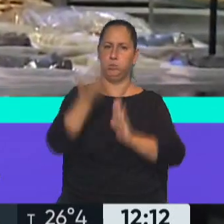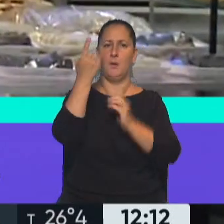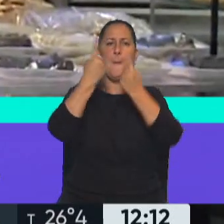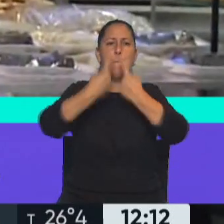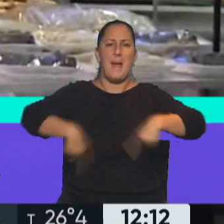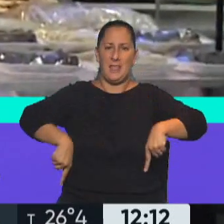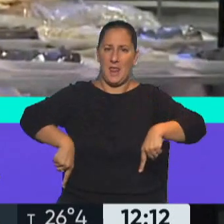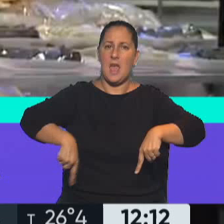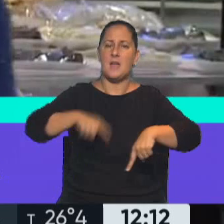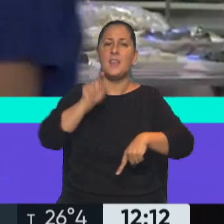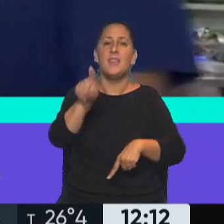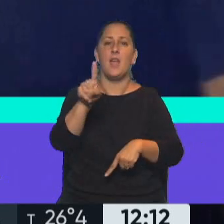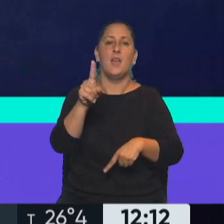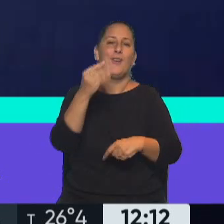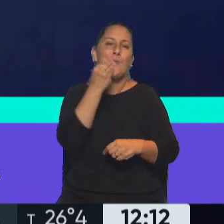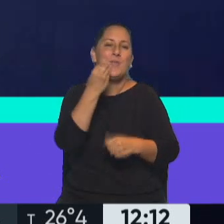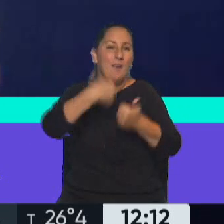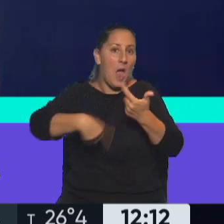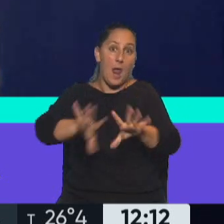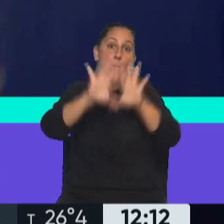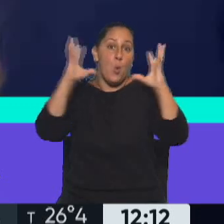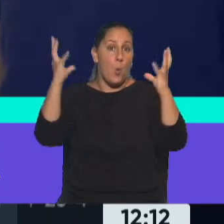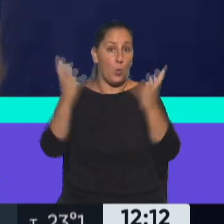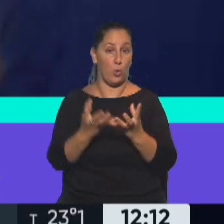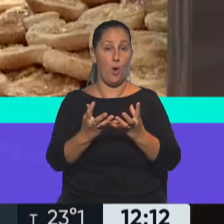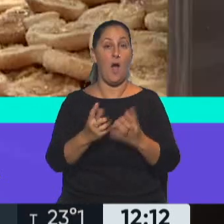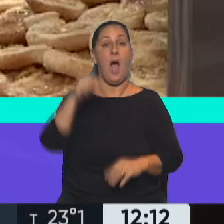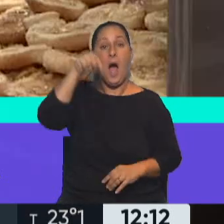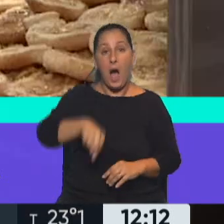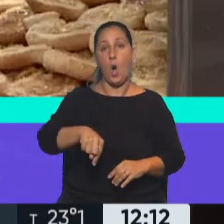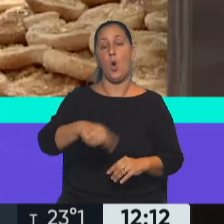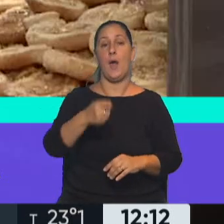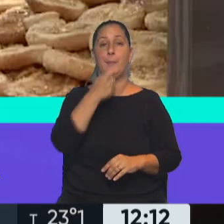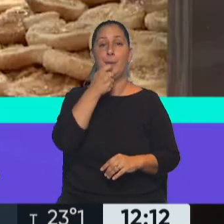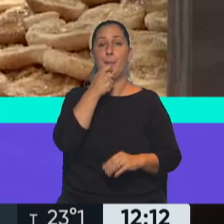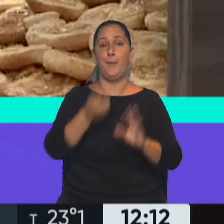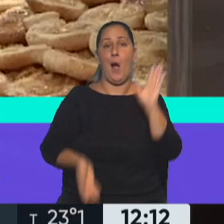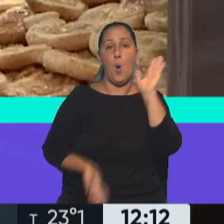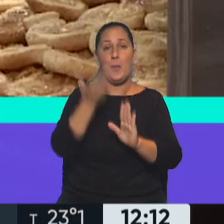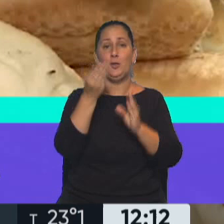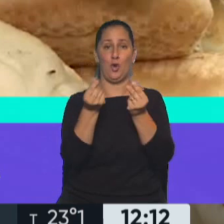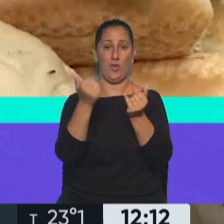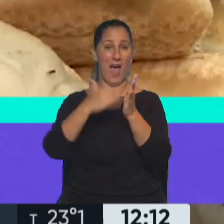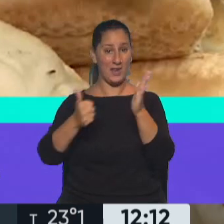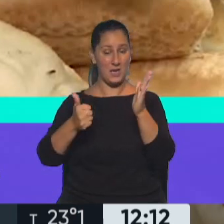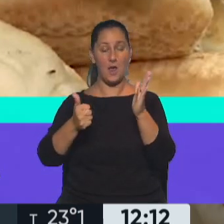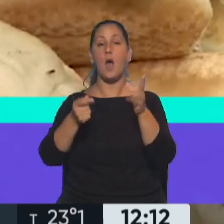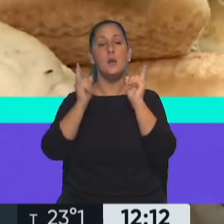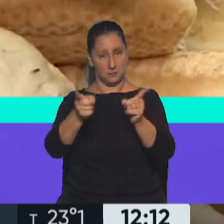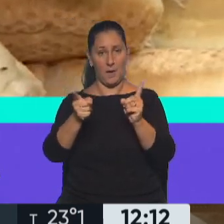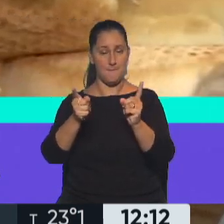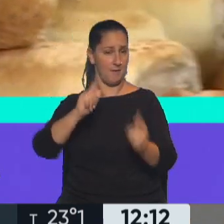materias primas y también de los commodities en todo el mundo, con lo cual el aumento en el arrastre de esta suba de la harina va a